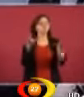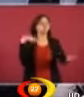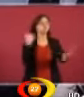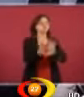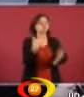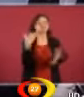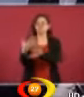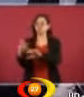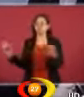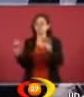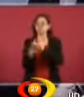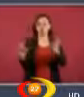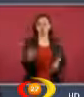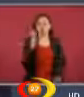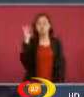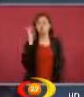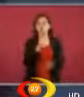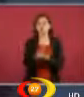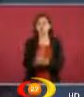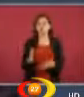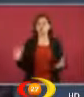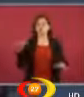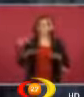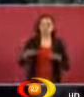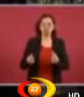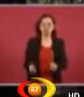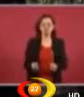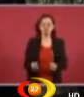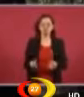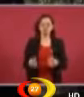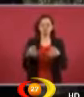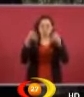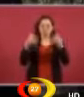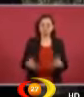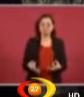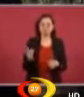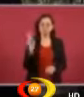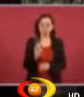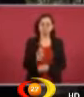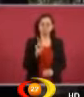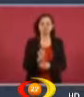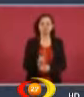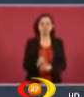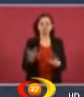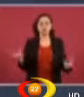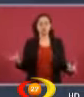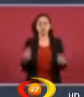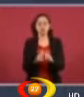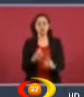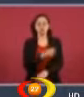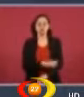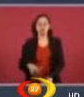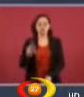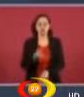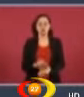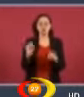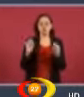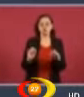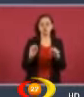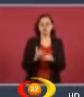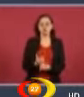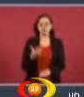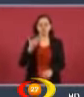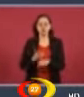solo a la corrupción ya la impunidad el presidente de méxico afirmó que su gobierno cumplido con todos los compromisos